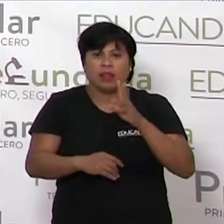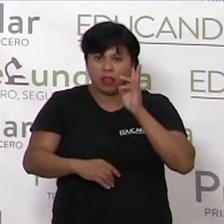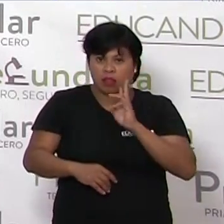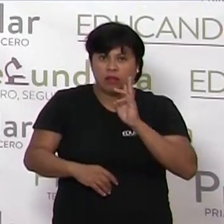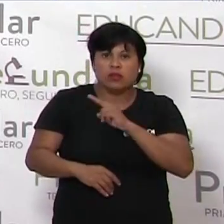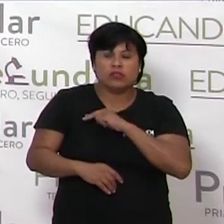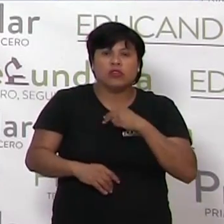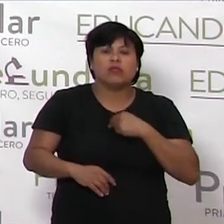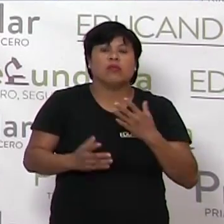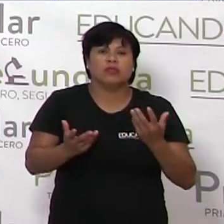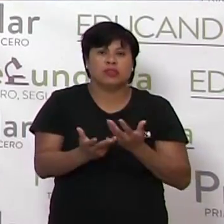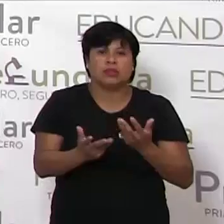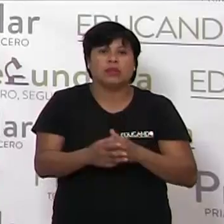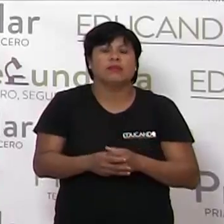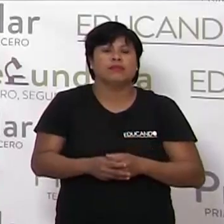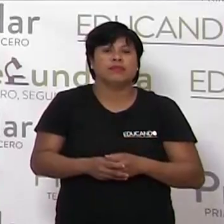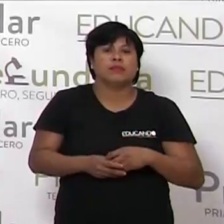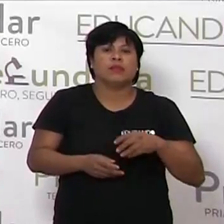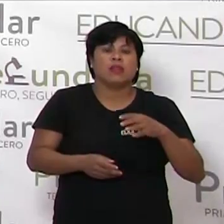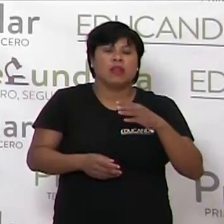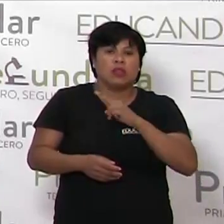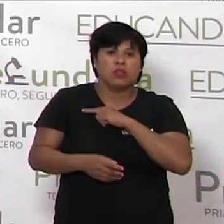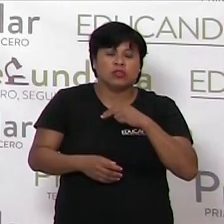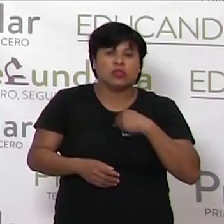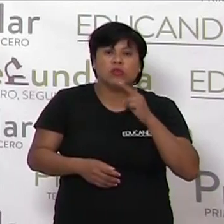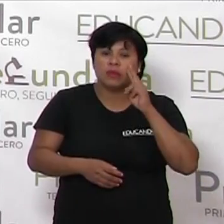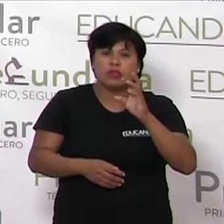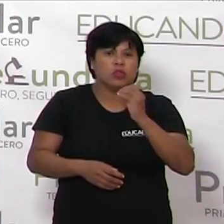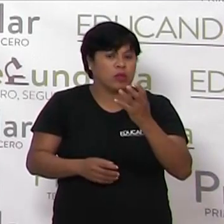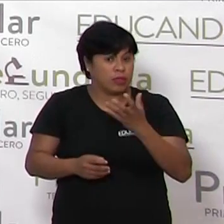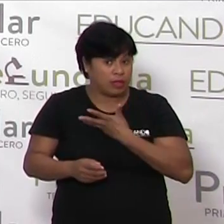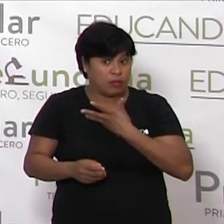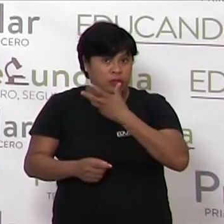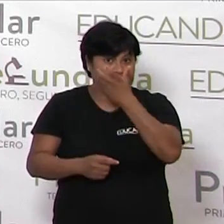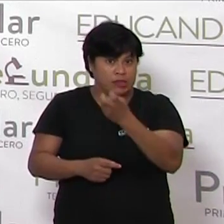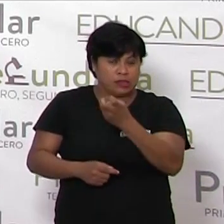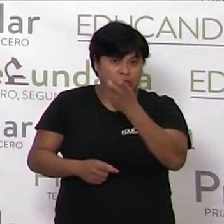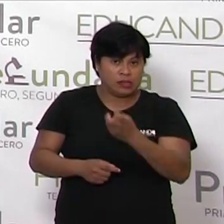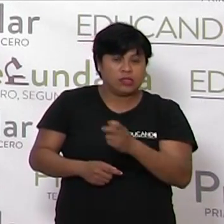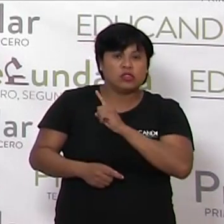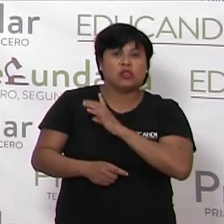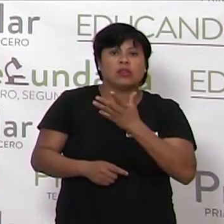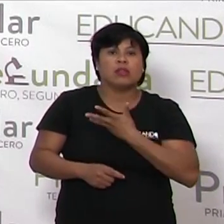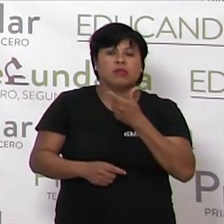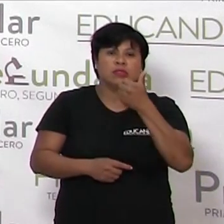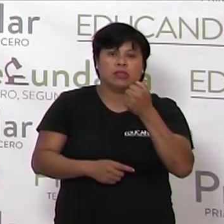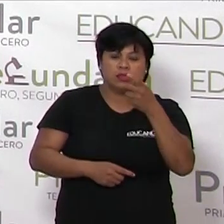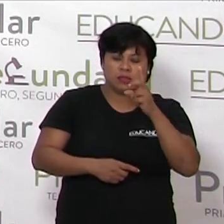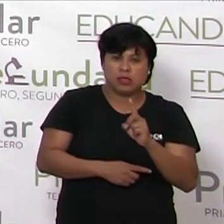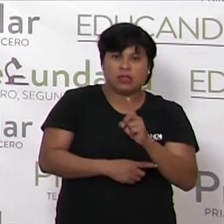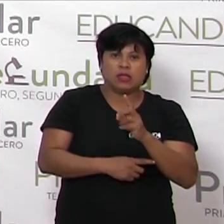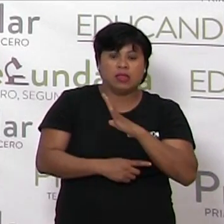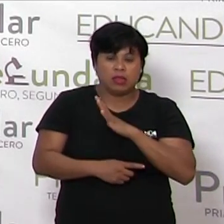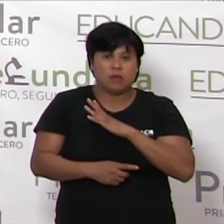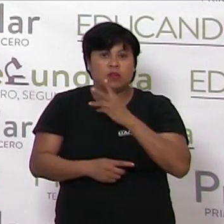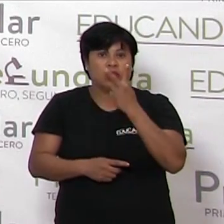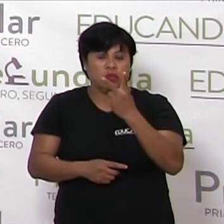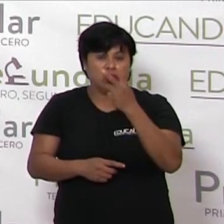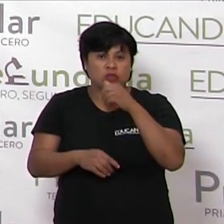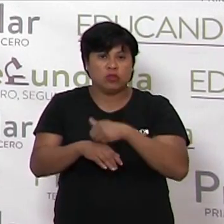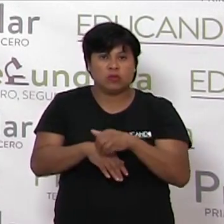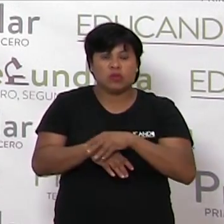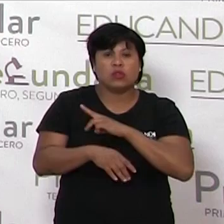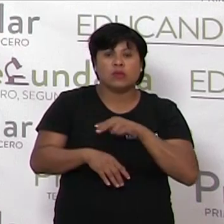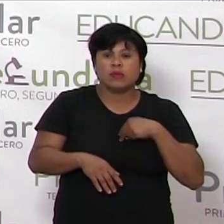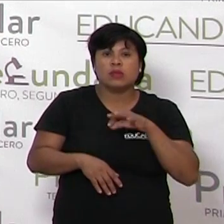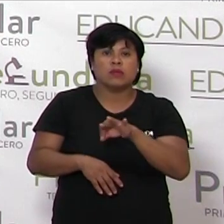Vamos a ir con este. Hagamos de cuenta que no tenemos esto de acá, que nada más tenemos 6 y 30. Tenemos estos dos números y tenemos